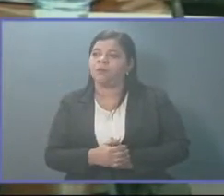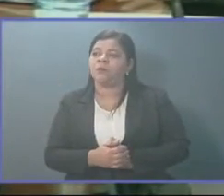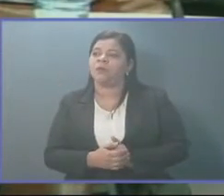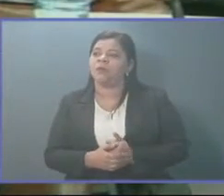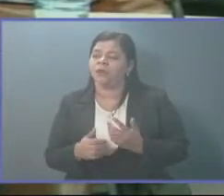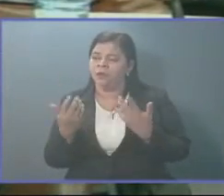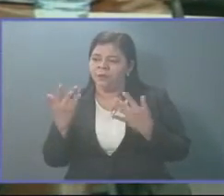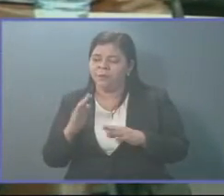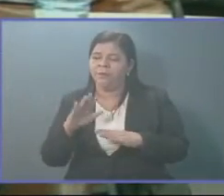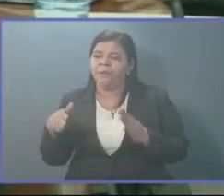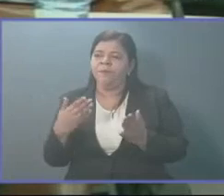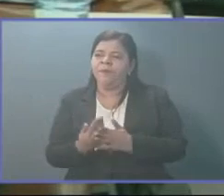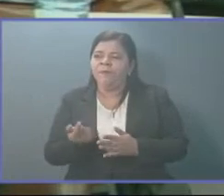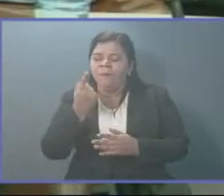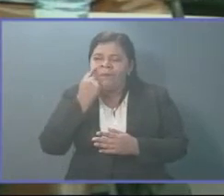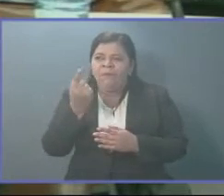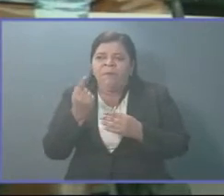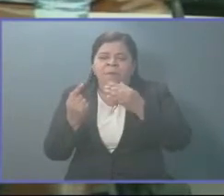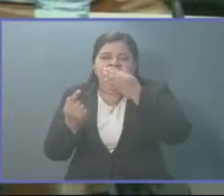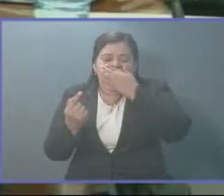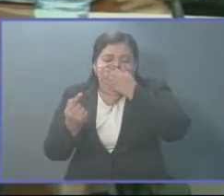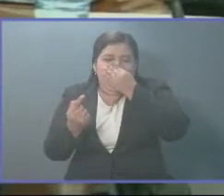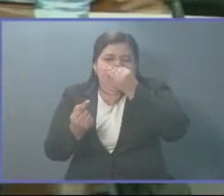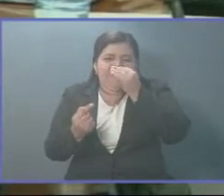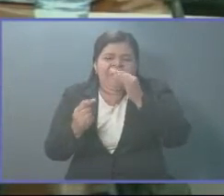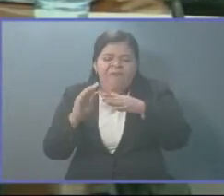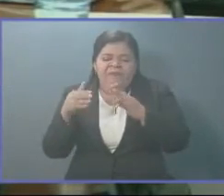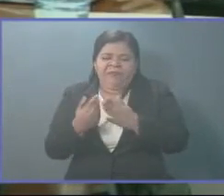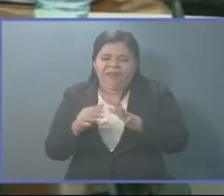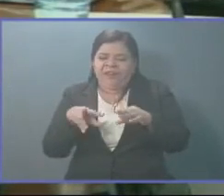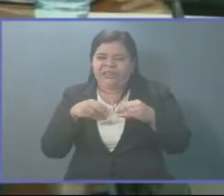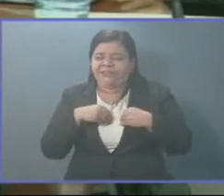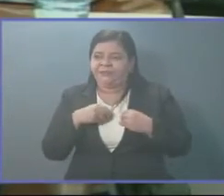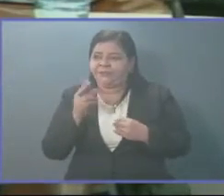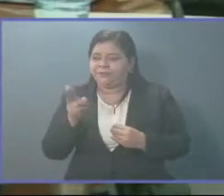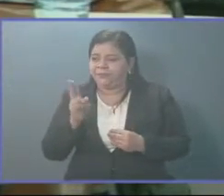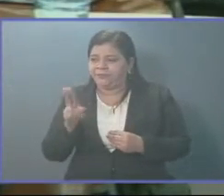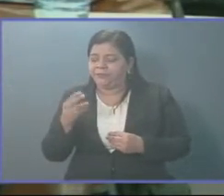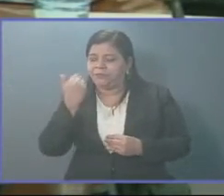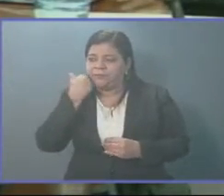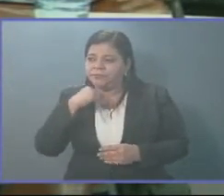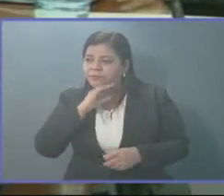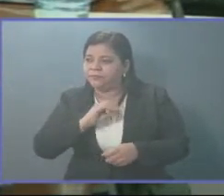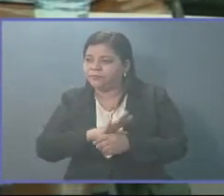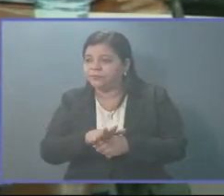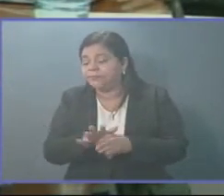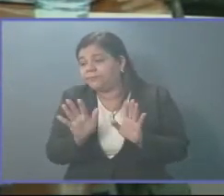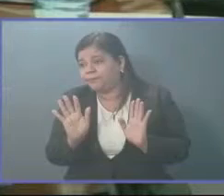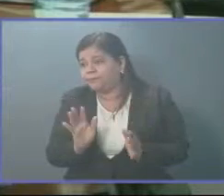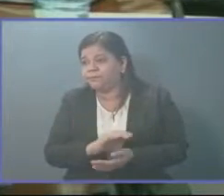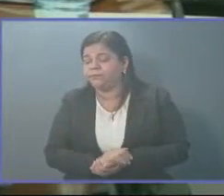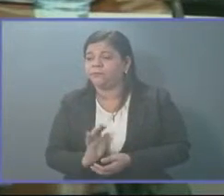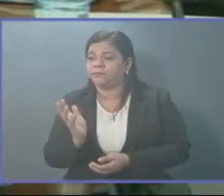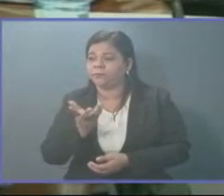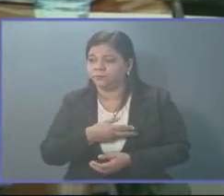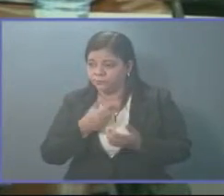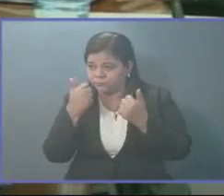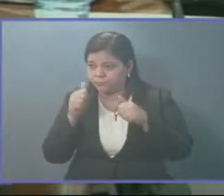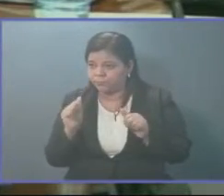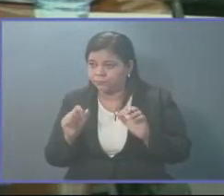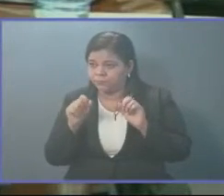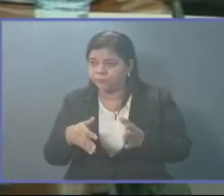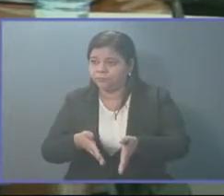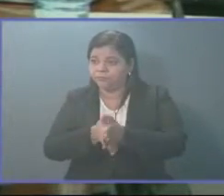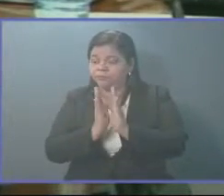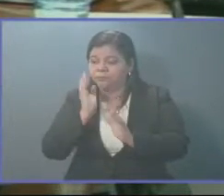lectivo, donde se han visto pues perjudicados por la misma pandemia. Pero bueno, no nos oponemos a que se pida